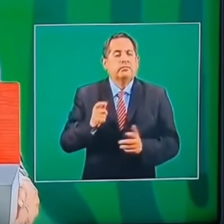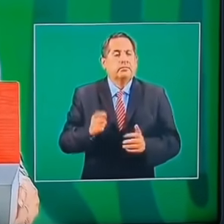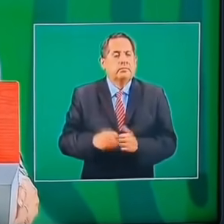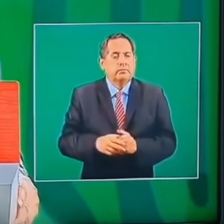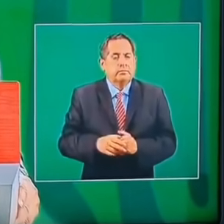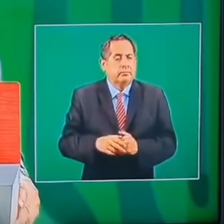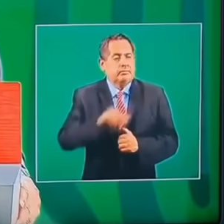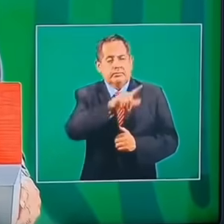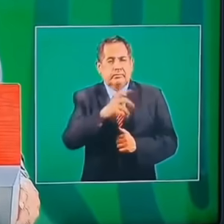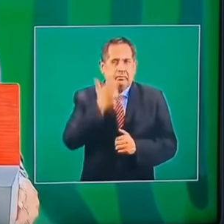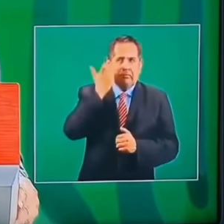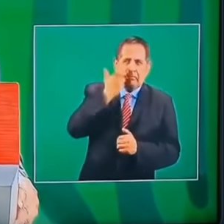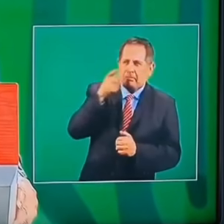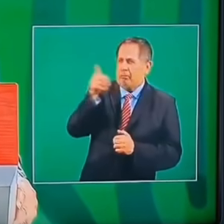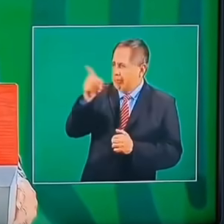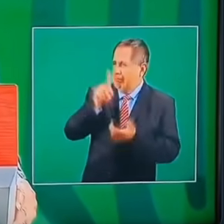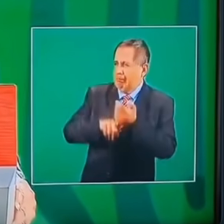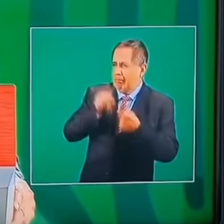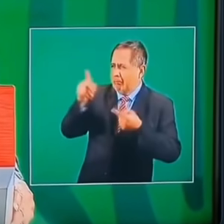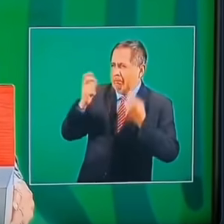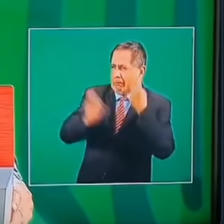se preste a la politiquería.